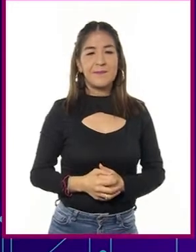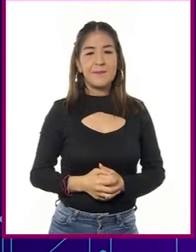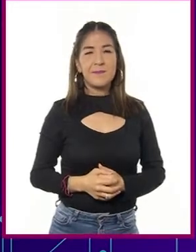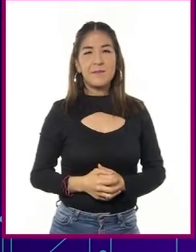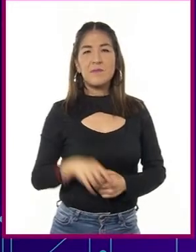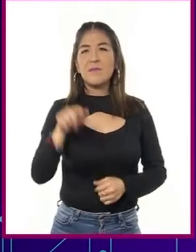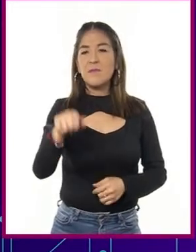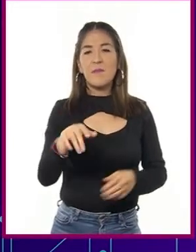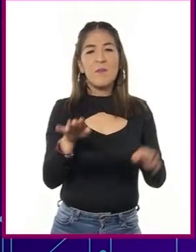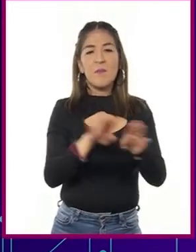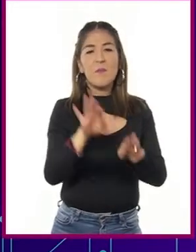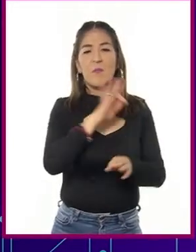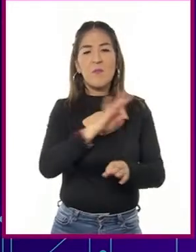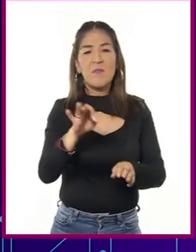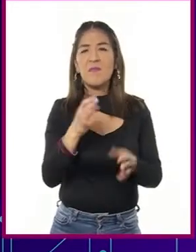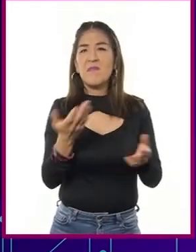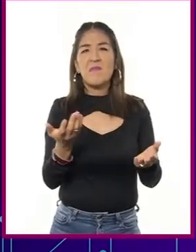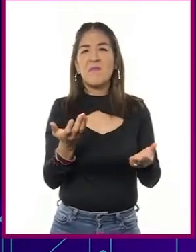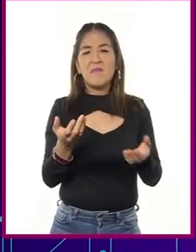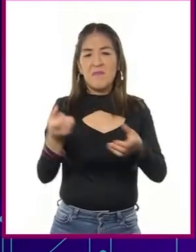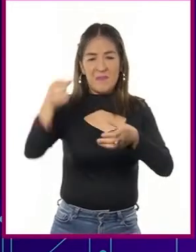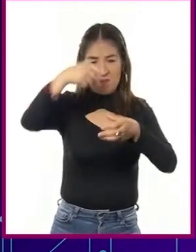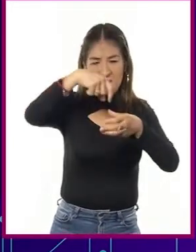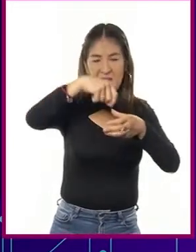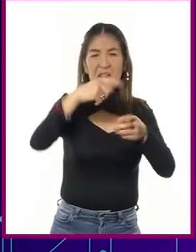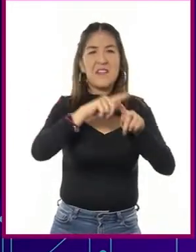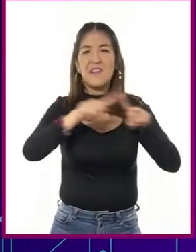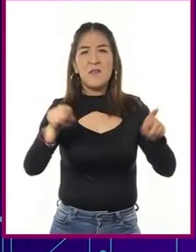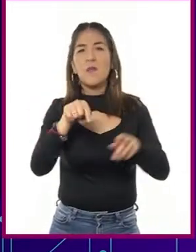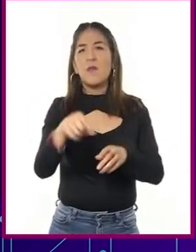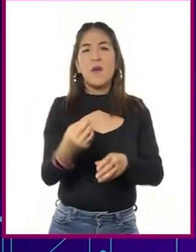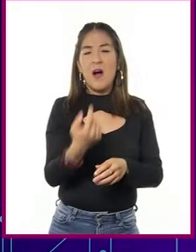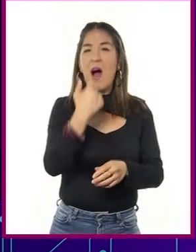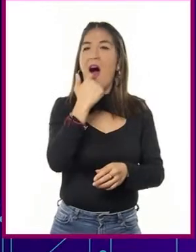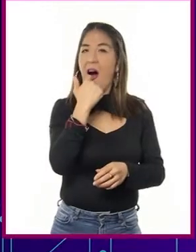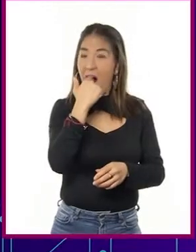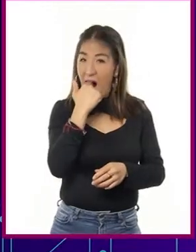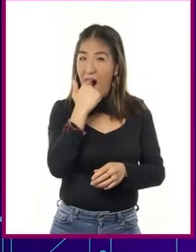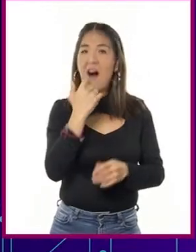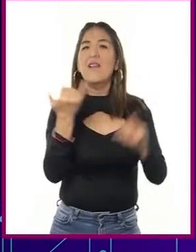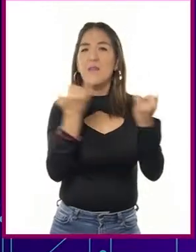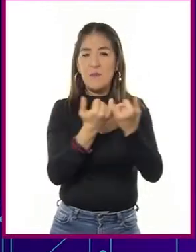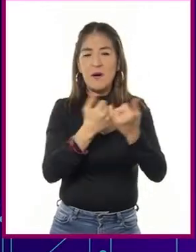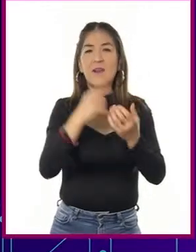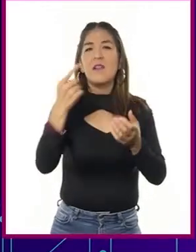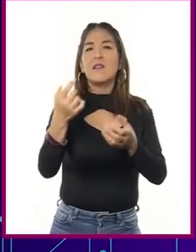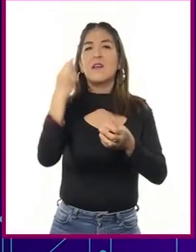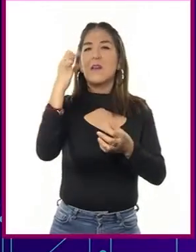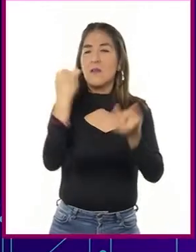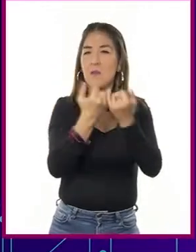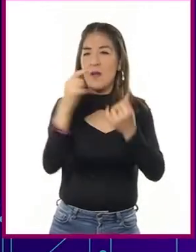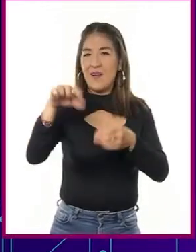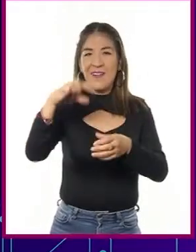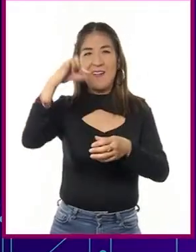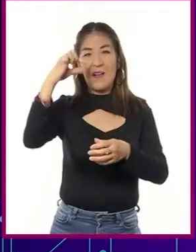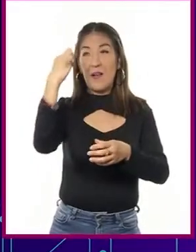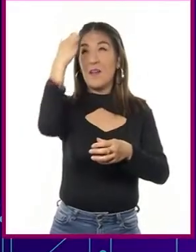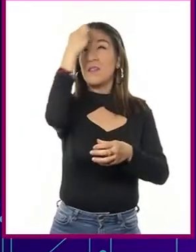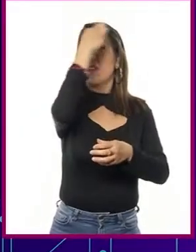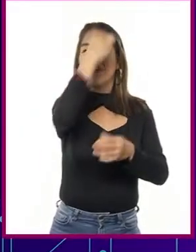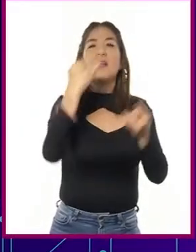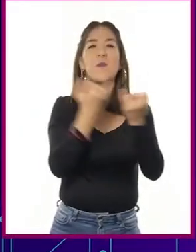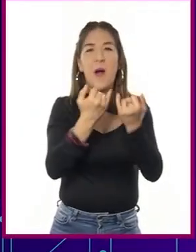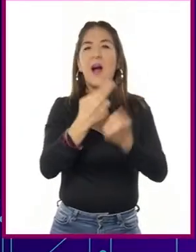Es un líquido que se puede poner en cualquier cosa. Se toma de manera oral, por debajo de la lengua o con un gotero en los ojos y hasta en cubos de